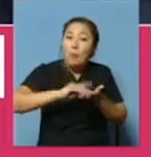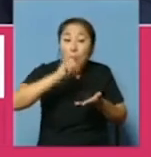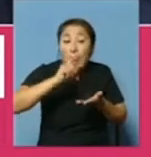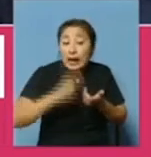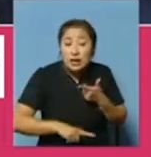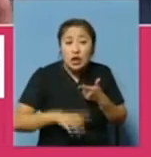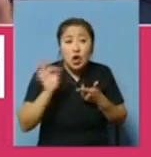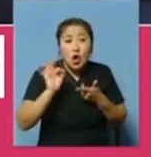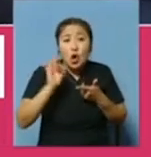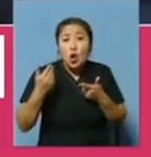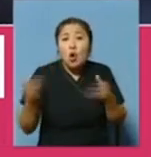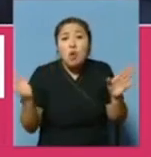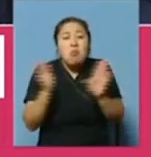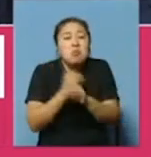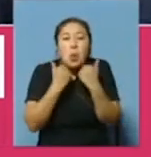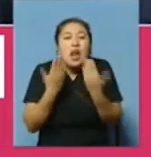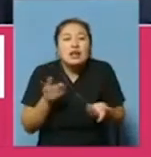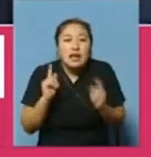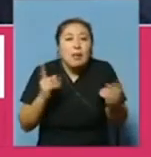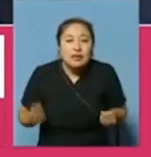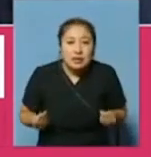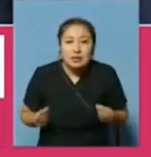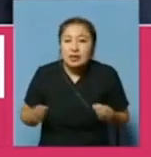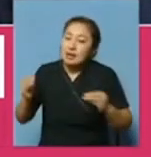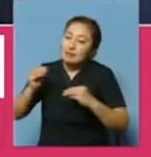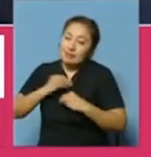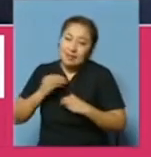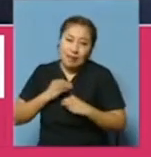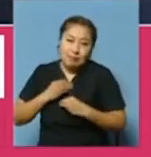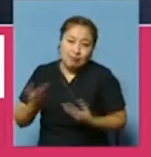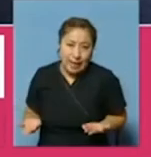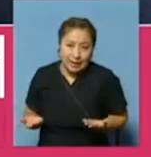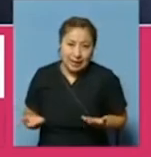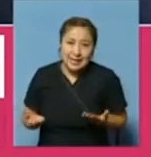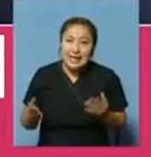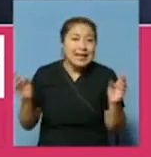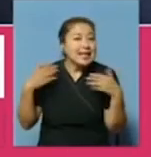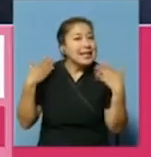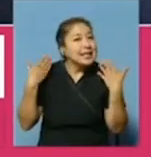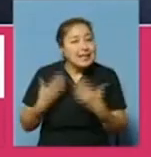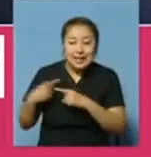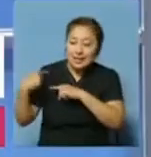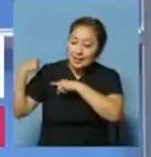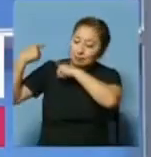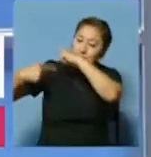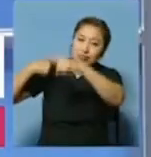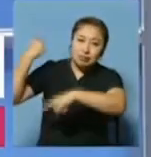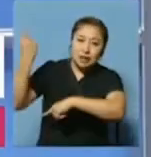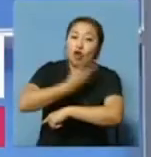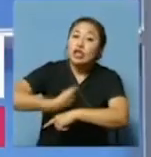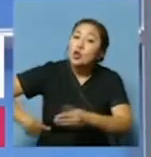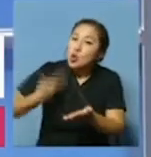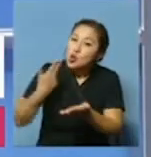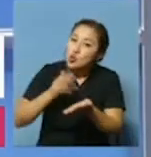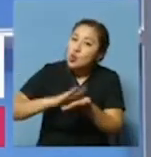van a tener que tomar fernández o la baña lamentablemente es una pesadísima herencia que va a tener el nuevo gobierno